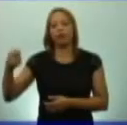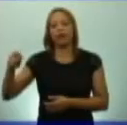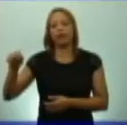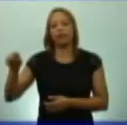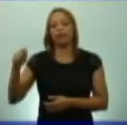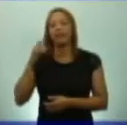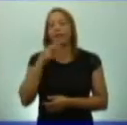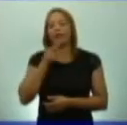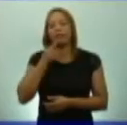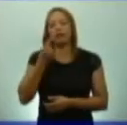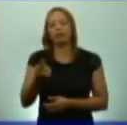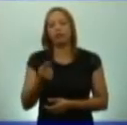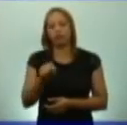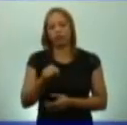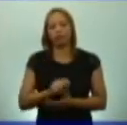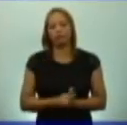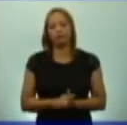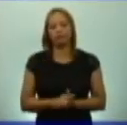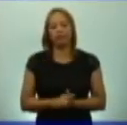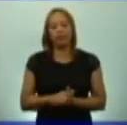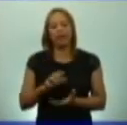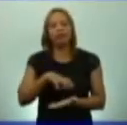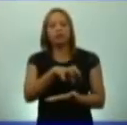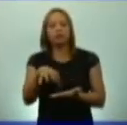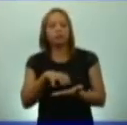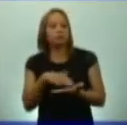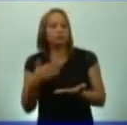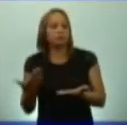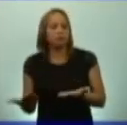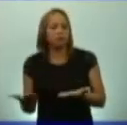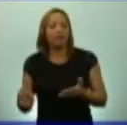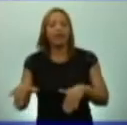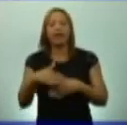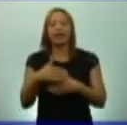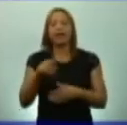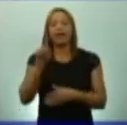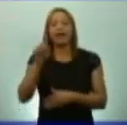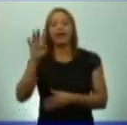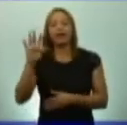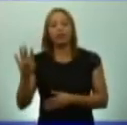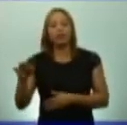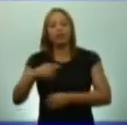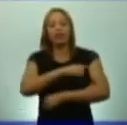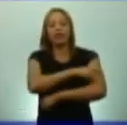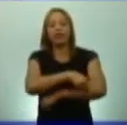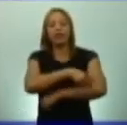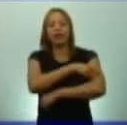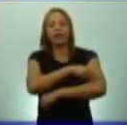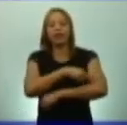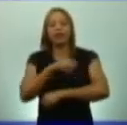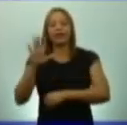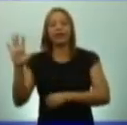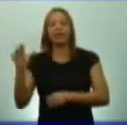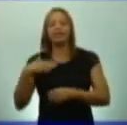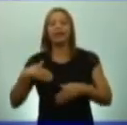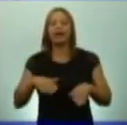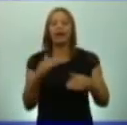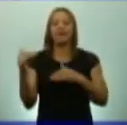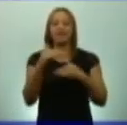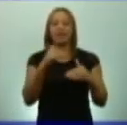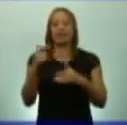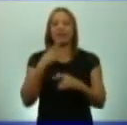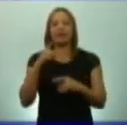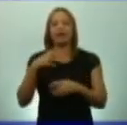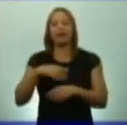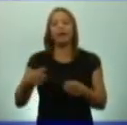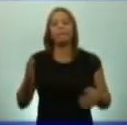El Memorial de la Denuncia está ubicado en la calle 14, esquina a Quinta Avenida, en Playa, en La